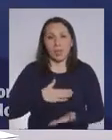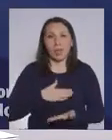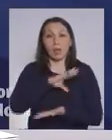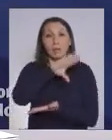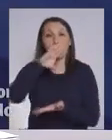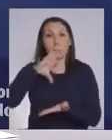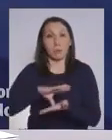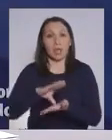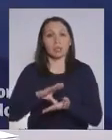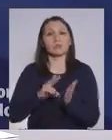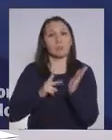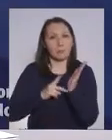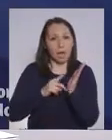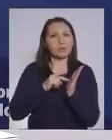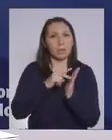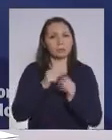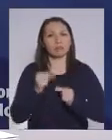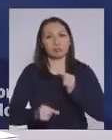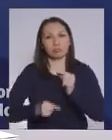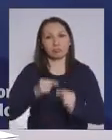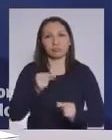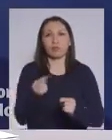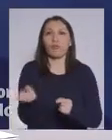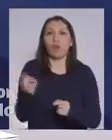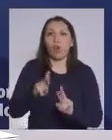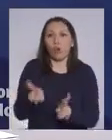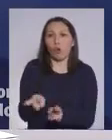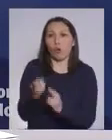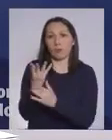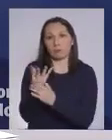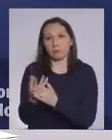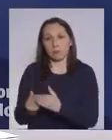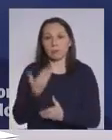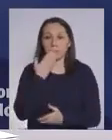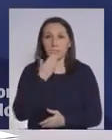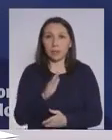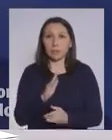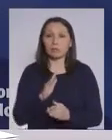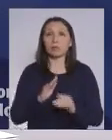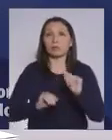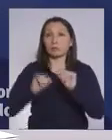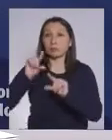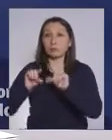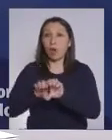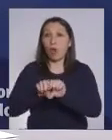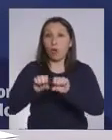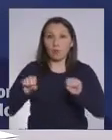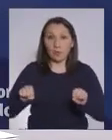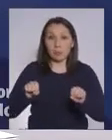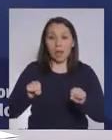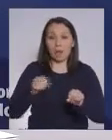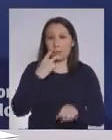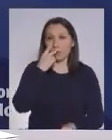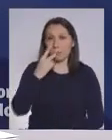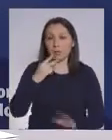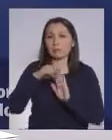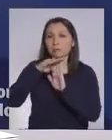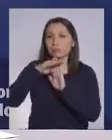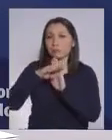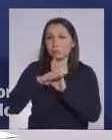país paso a paso avance en su recuperación la variación de casos confirmados ha